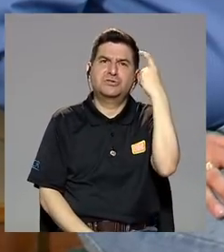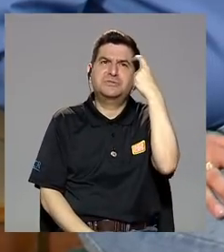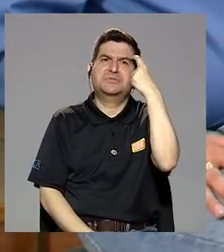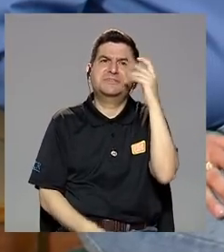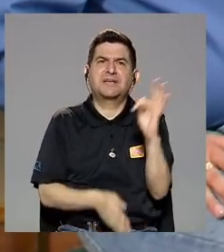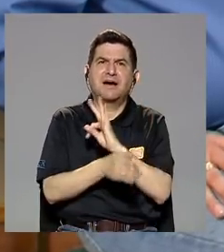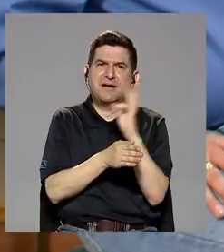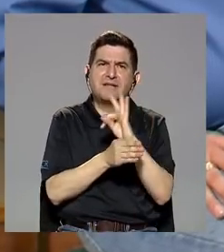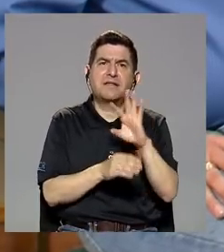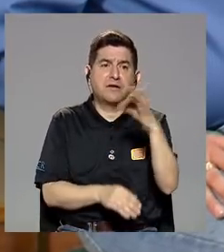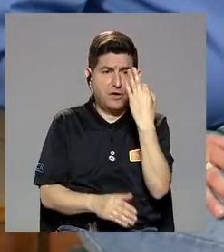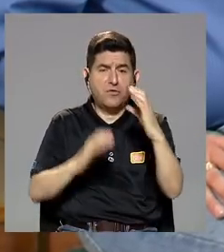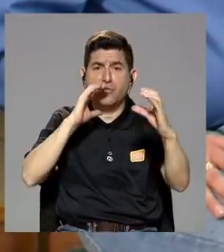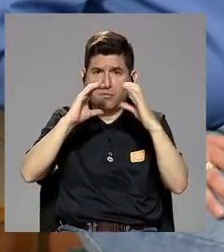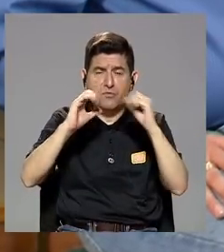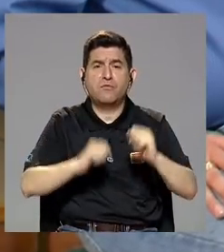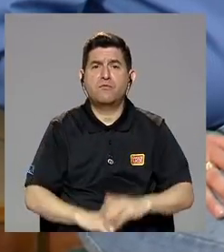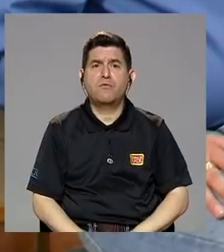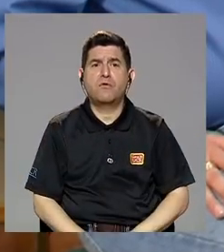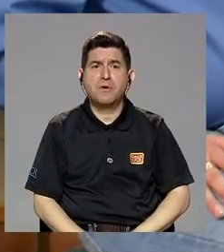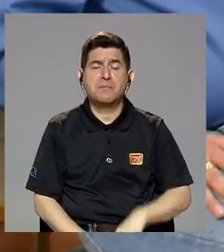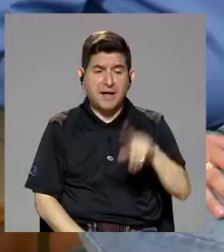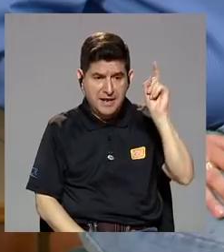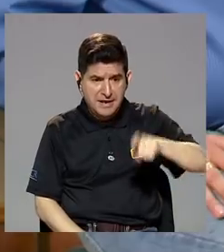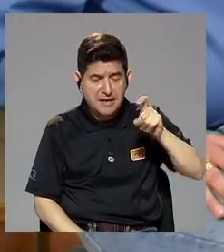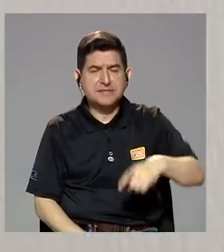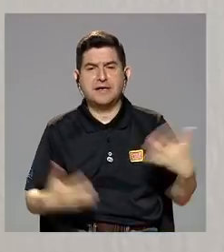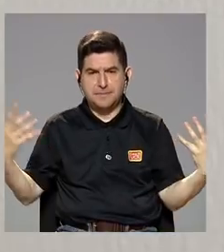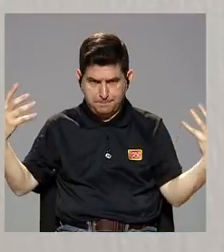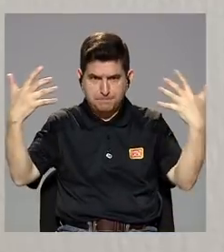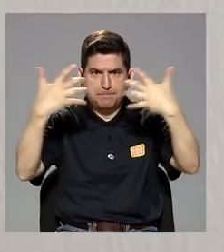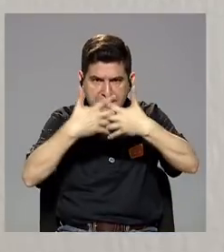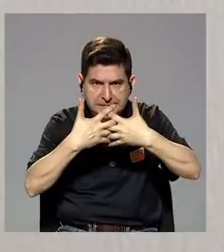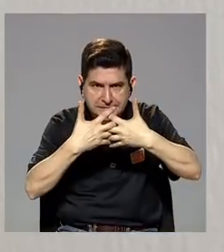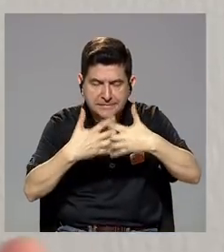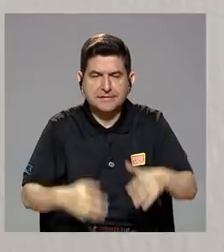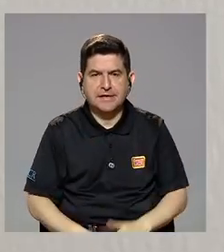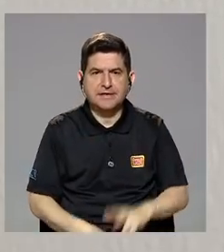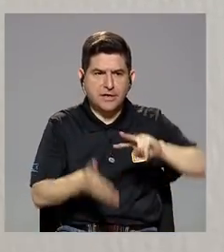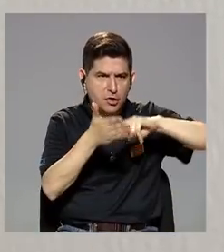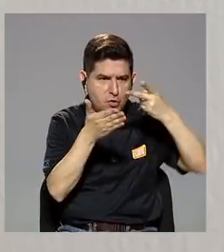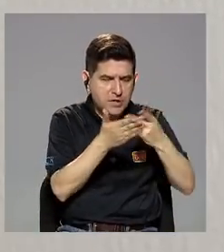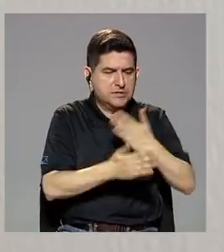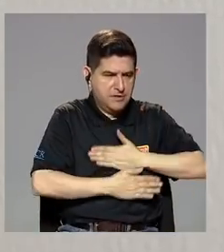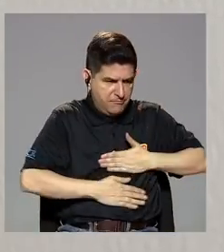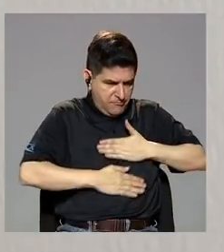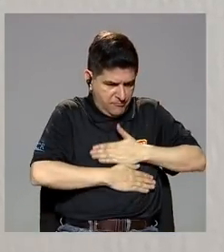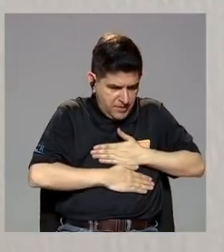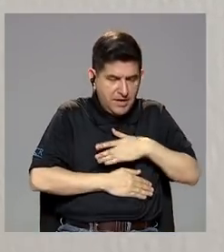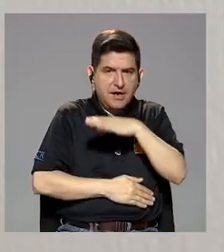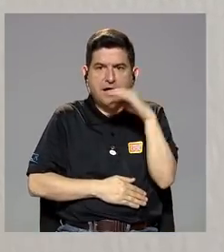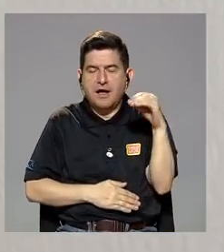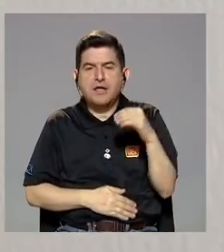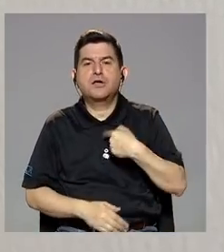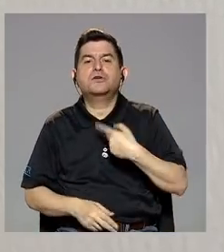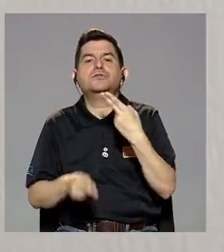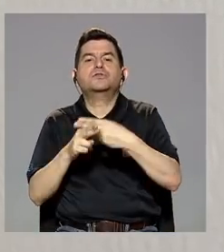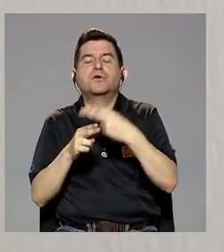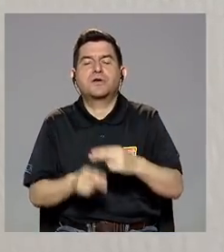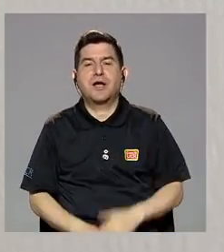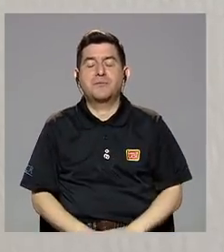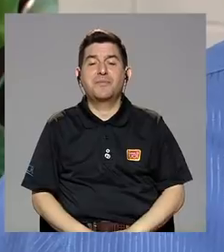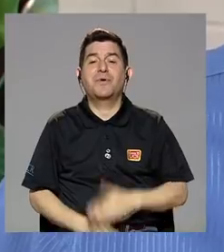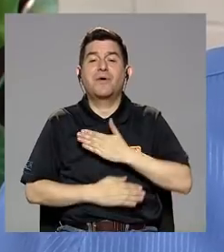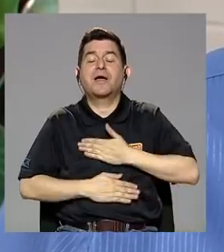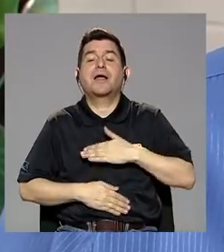pensado que la televisión es un medio que tiene que hacer las combinaciones entre lo que es el entretenimiento y lo que es lo que llamo yo el